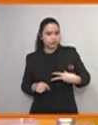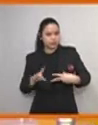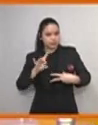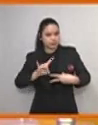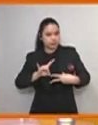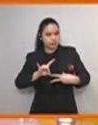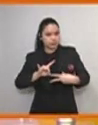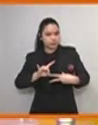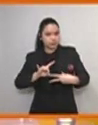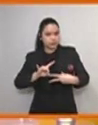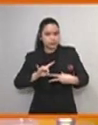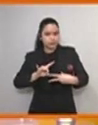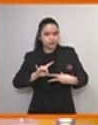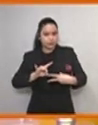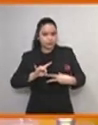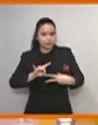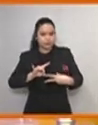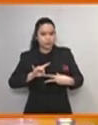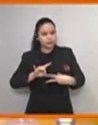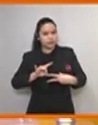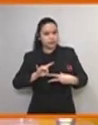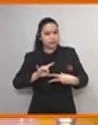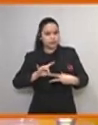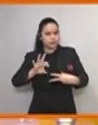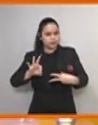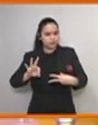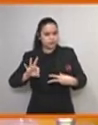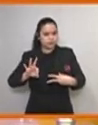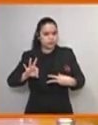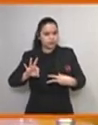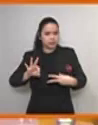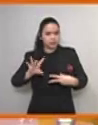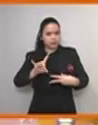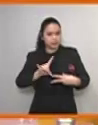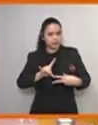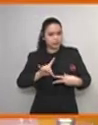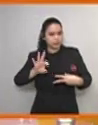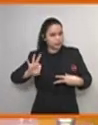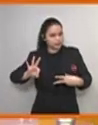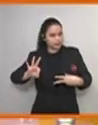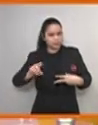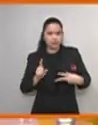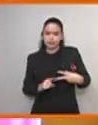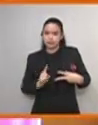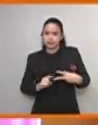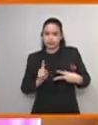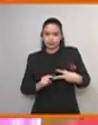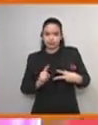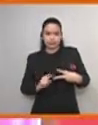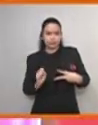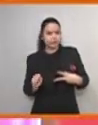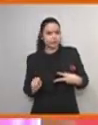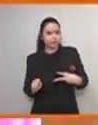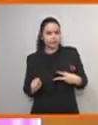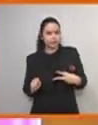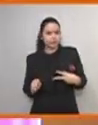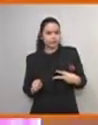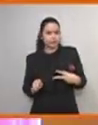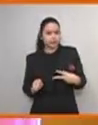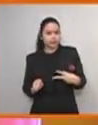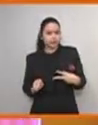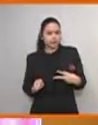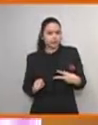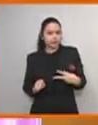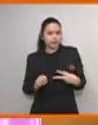8 siguiente dígito 9 primer número premiado 89 segundo número primer